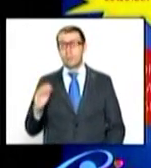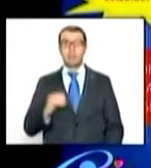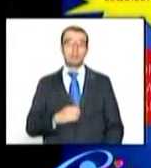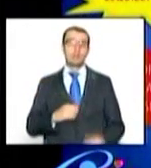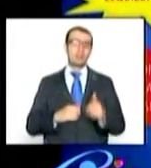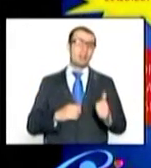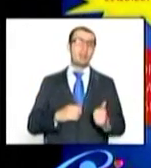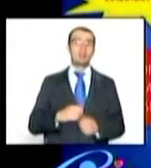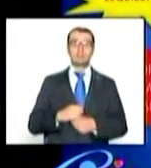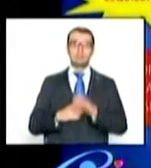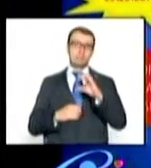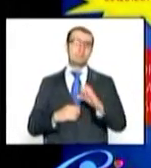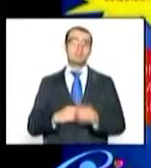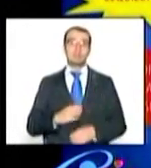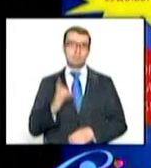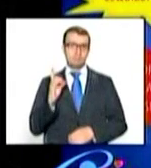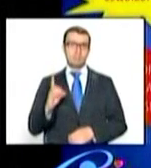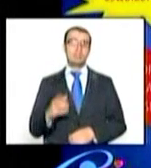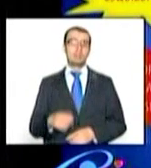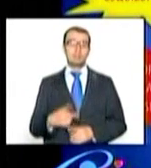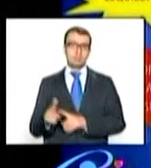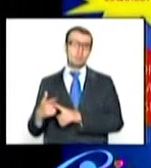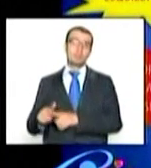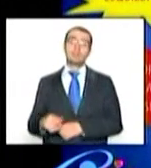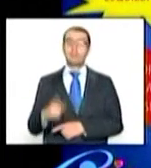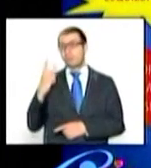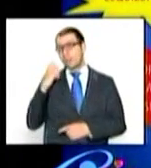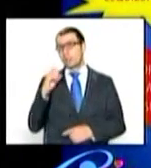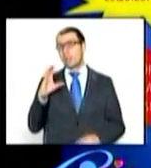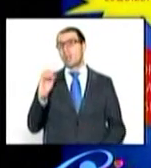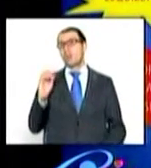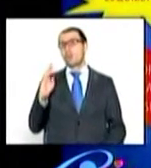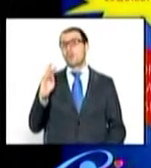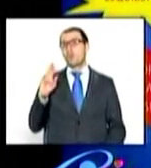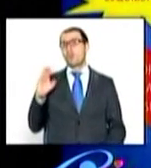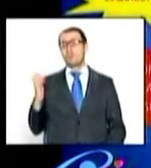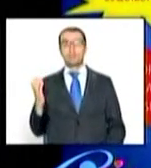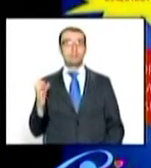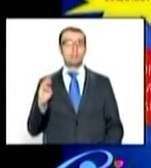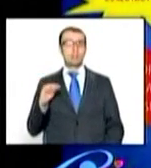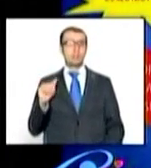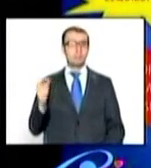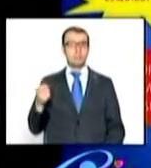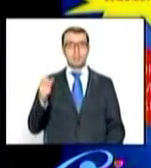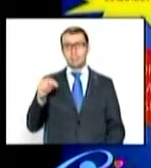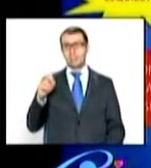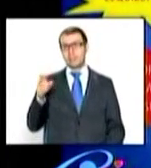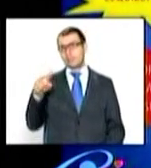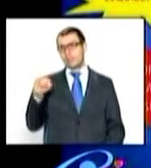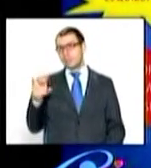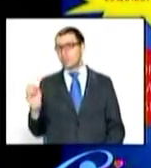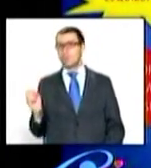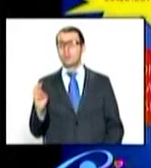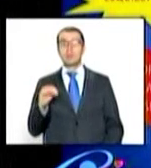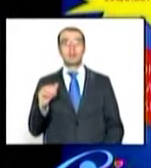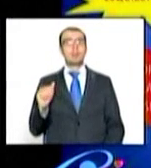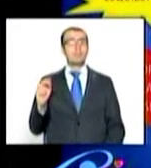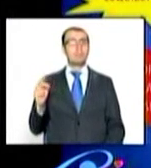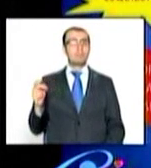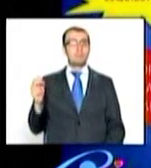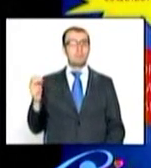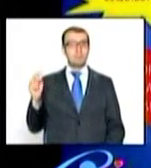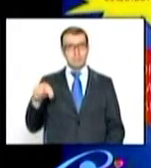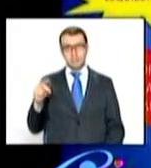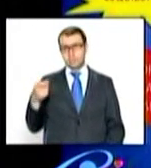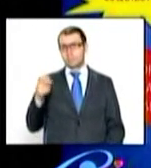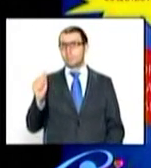bueno, varios oligoelementos también como el cobre, como el mocín, como el magnesio, como el manganeso, cuando faltan en la alimentación convencional, pueden hacer dar